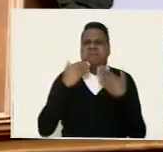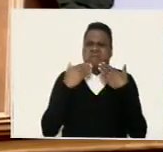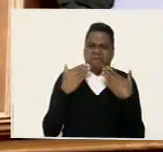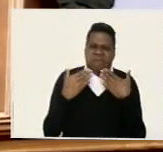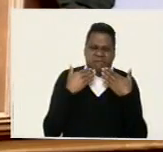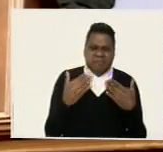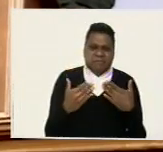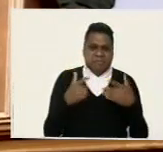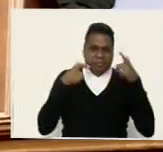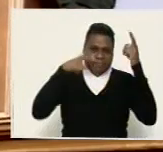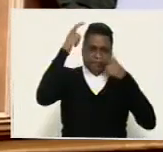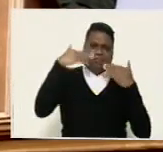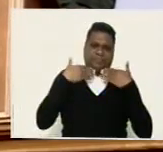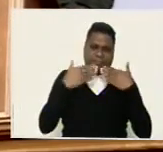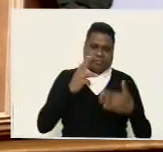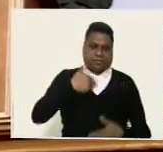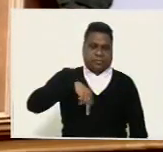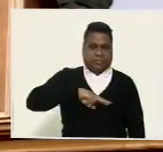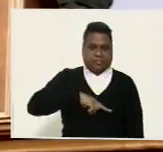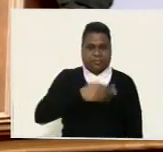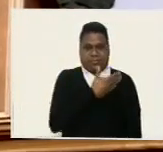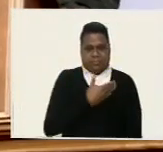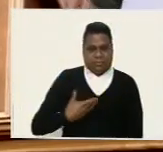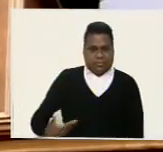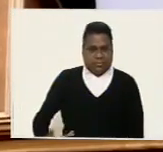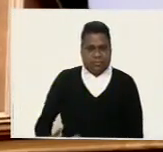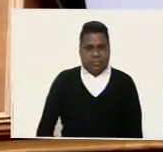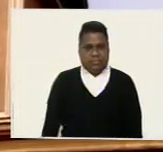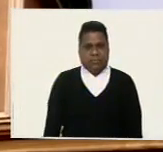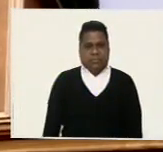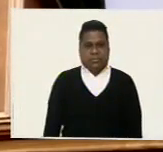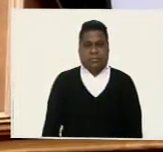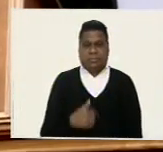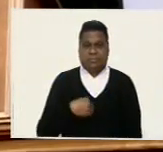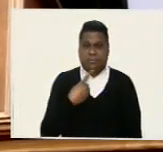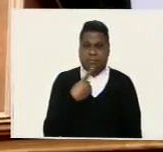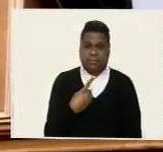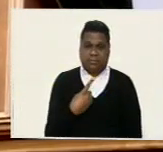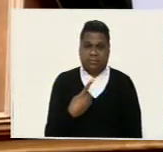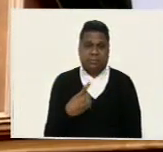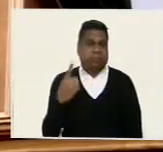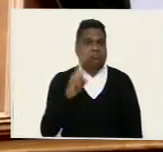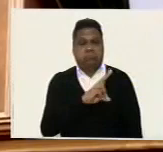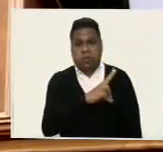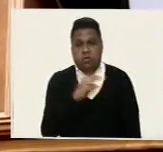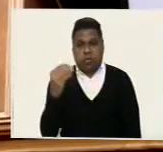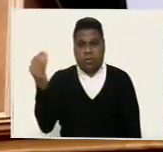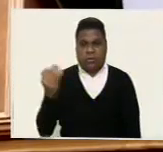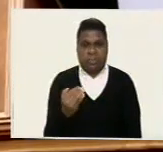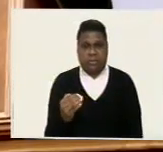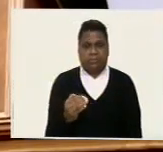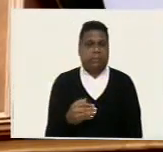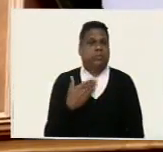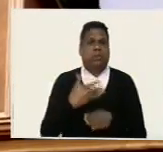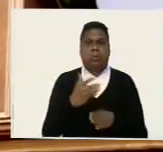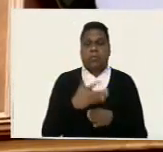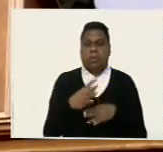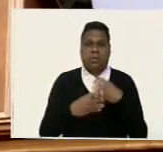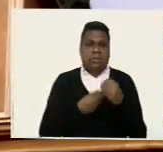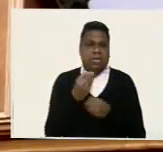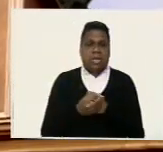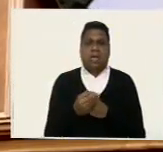y gracias a nuestro presidente Nicolás Maduro. Pero le digo algo, no volverán. Hagan lo que hagan,